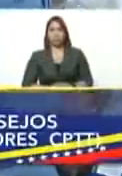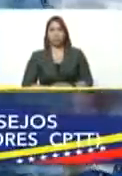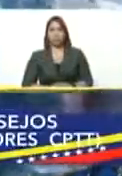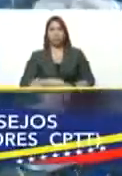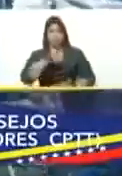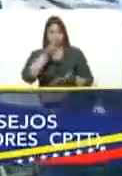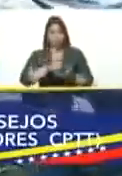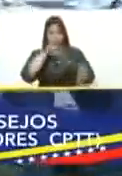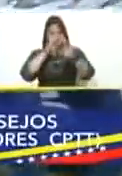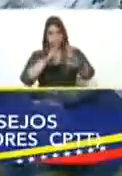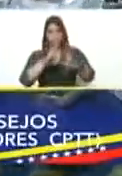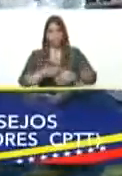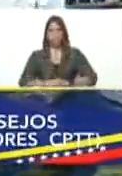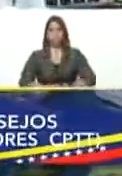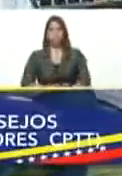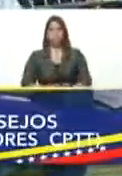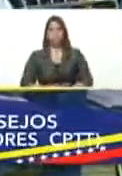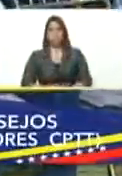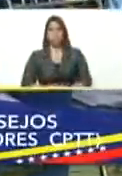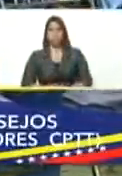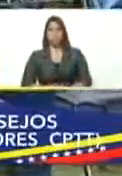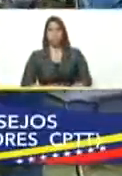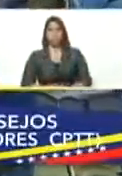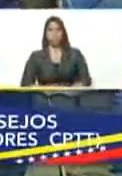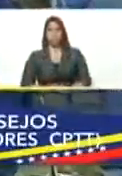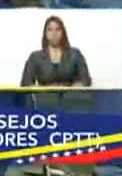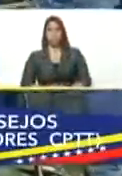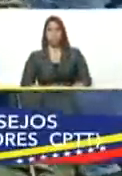Cúmplase. Igualmente.